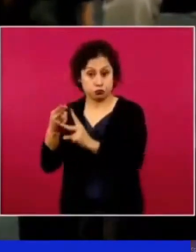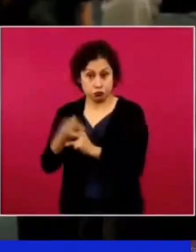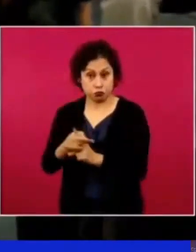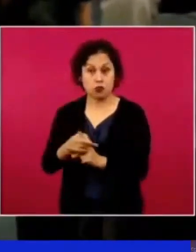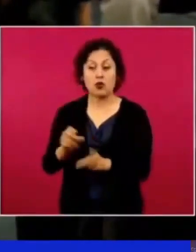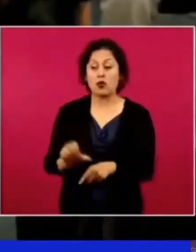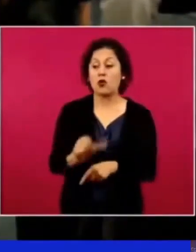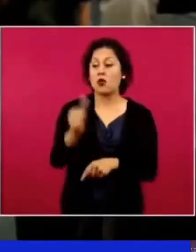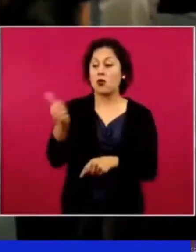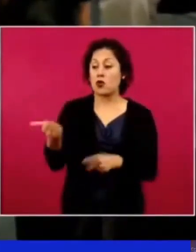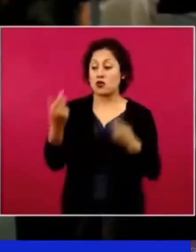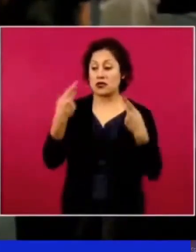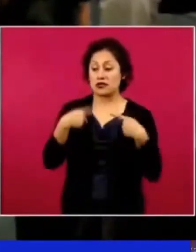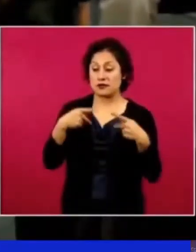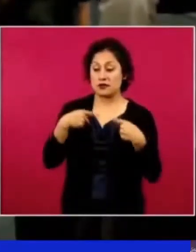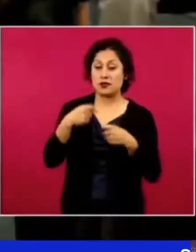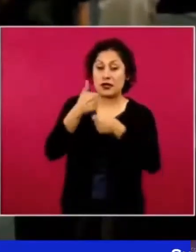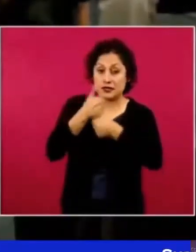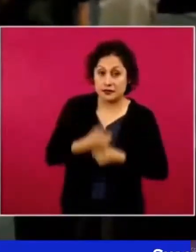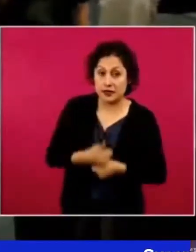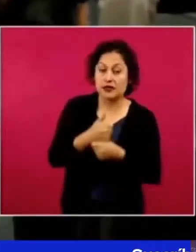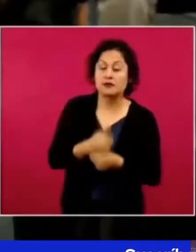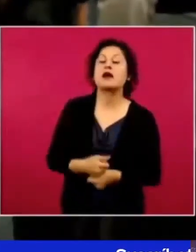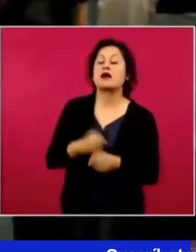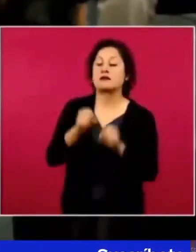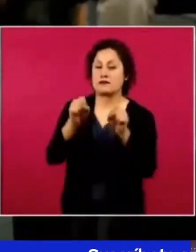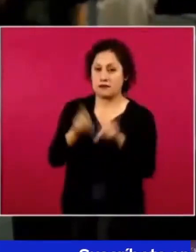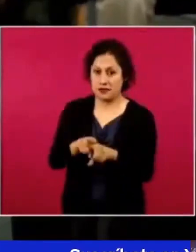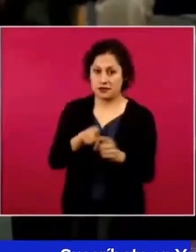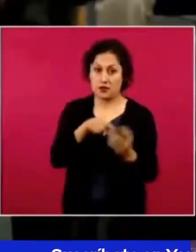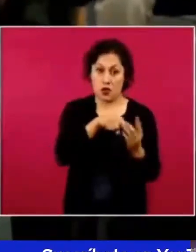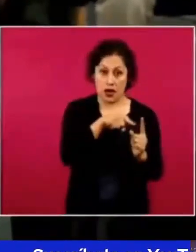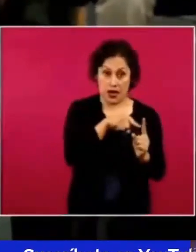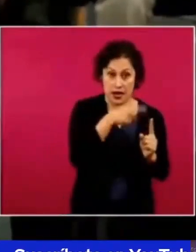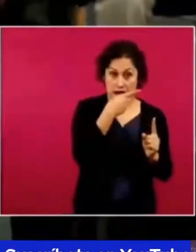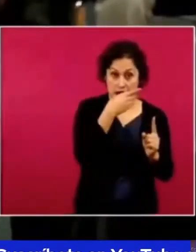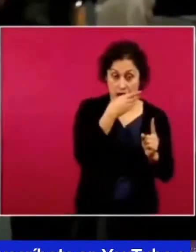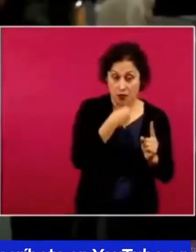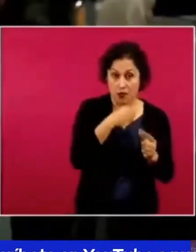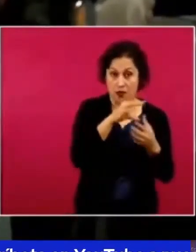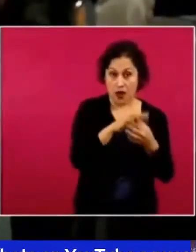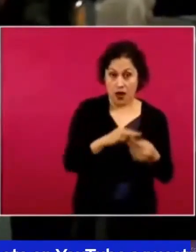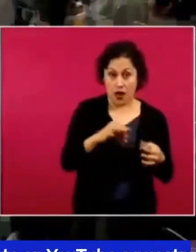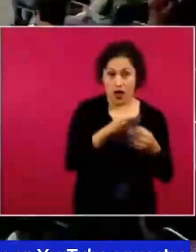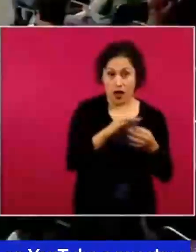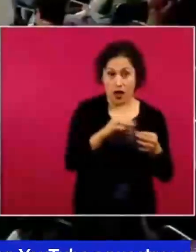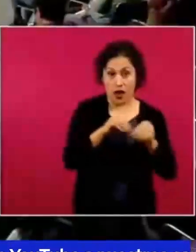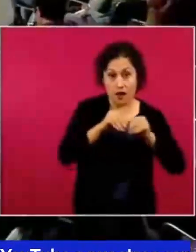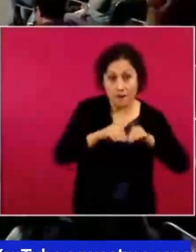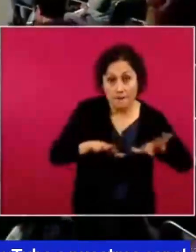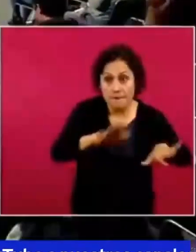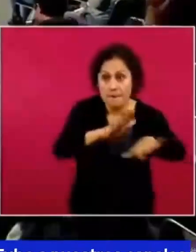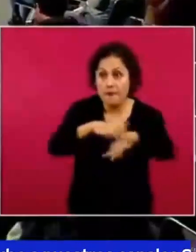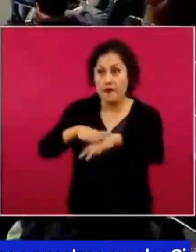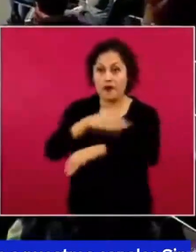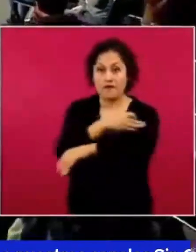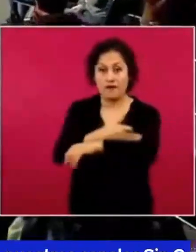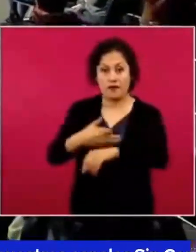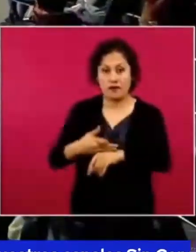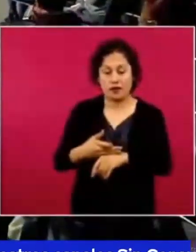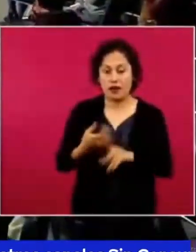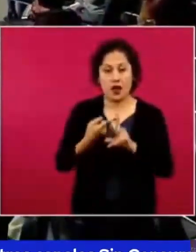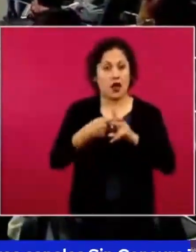eran supuestas víctimas. Lo que él mencionaba es que, bueno, pues dio voz a los familiares, habló de este tema y a partir de ahí la Secretaría de Defensa